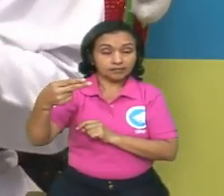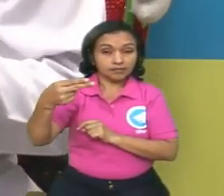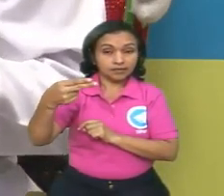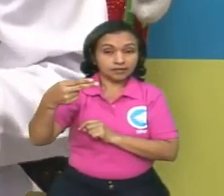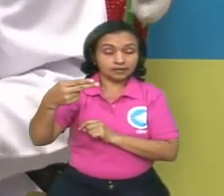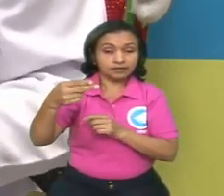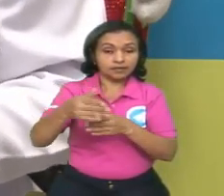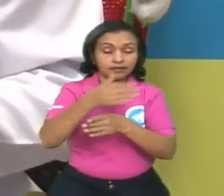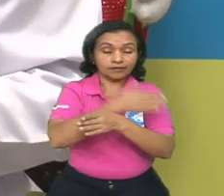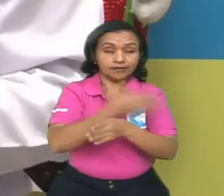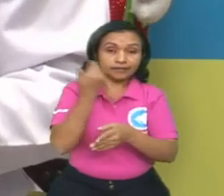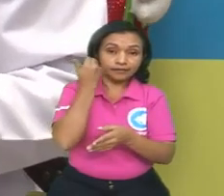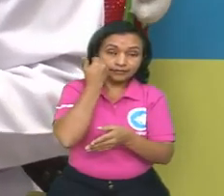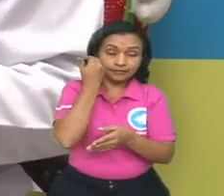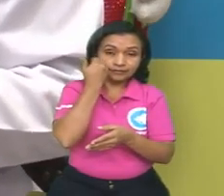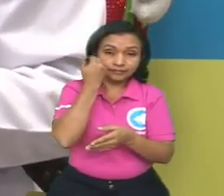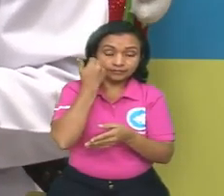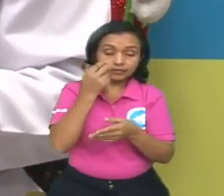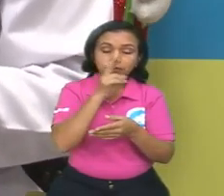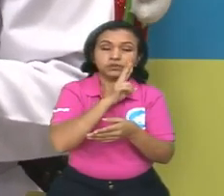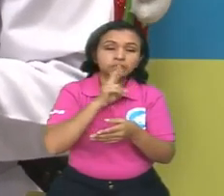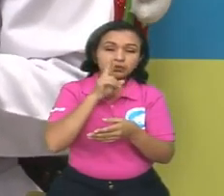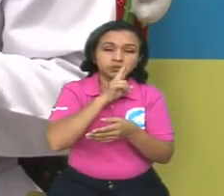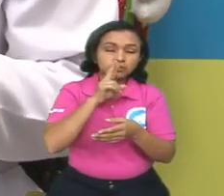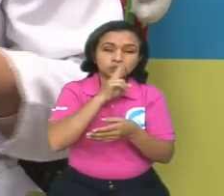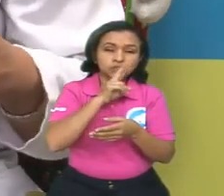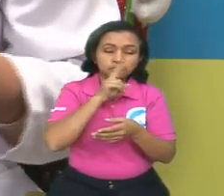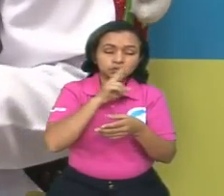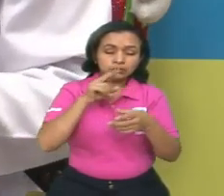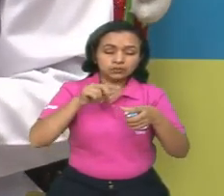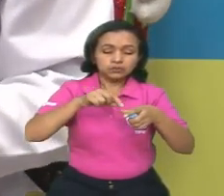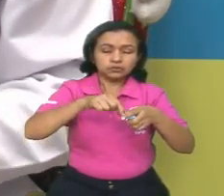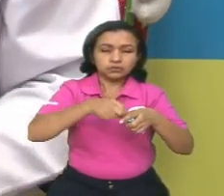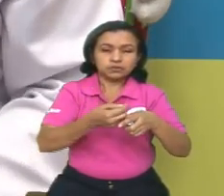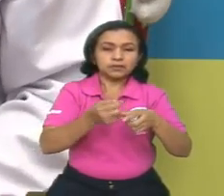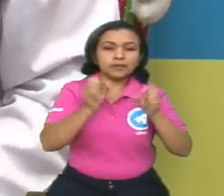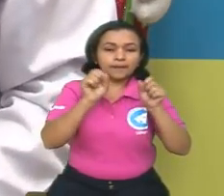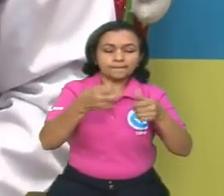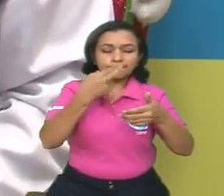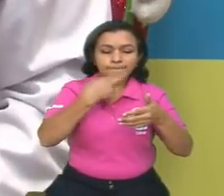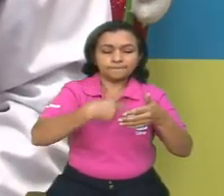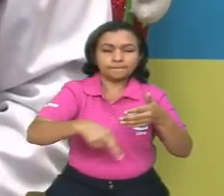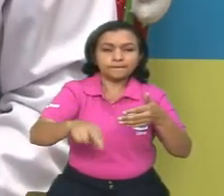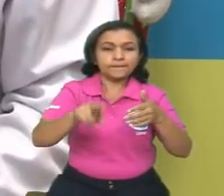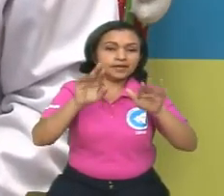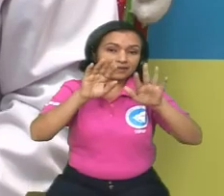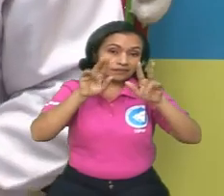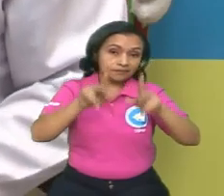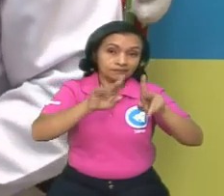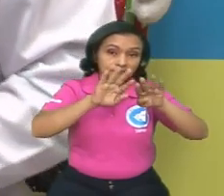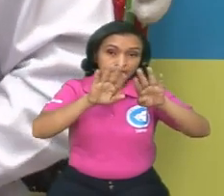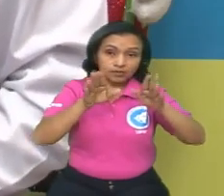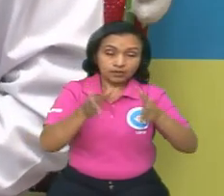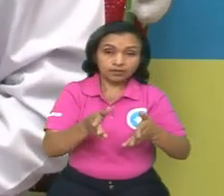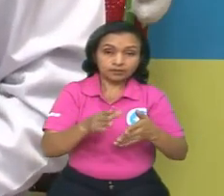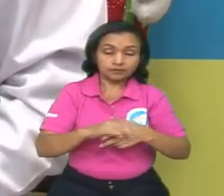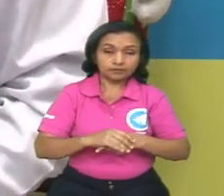una infección antes o el cuello estaba rojito, con la revisión a veces puede sangrar un poco la paciente. Pero no,